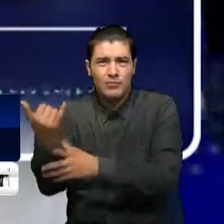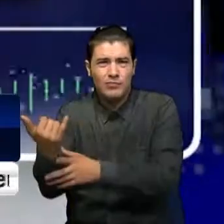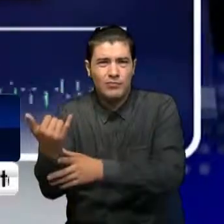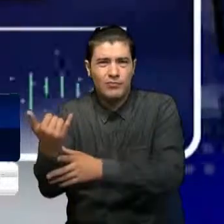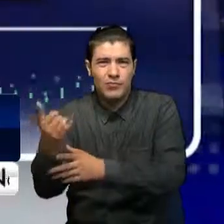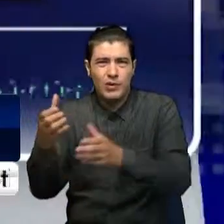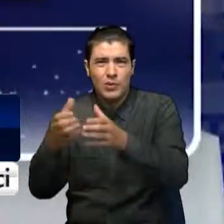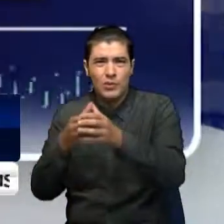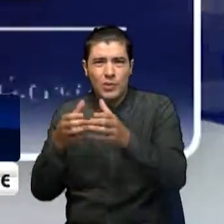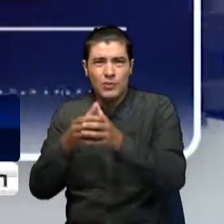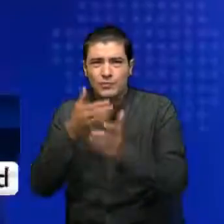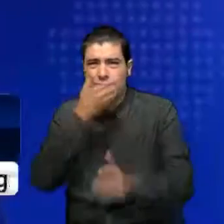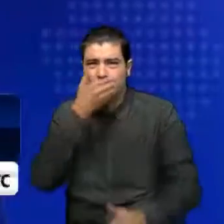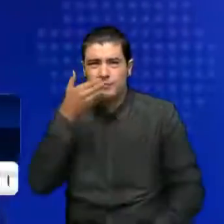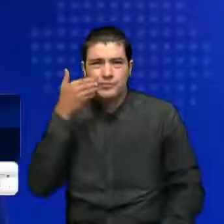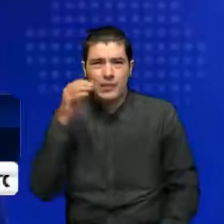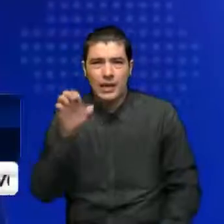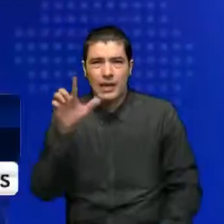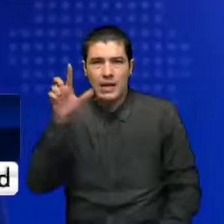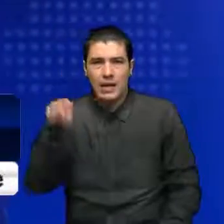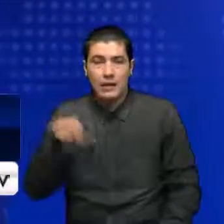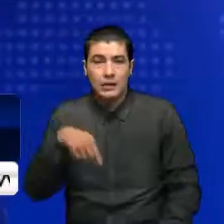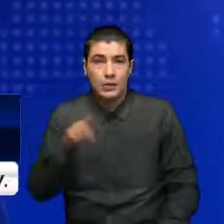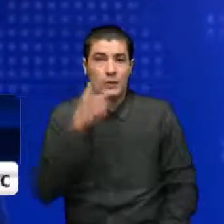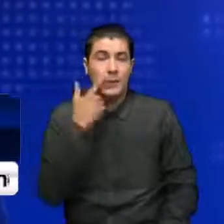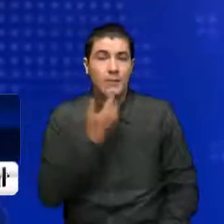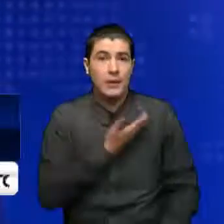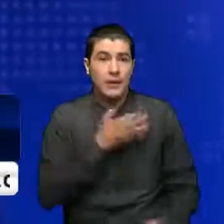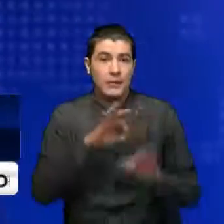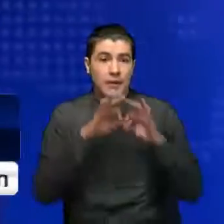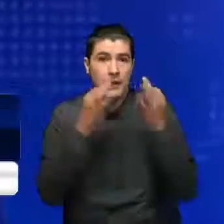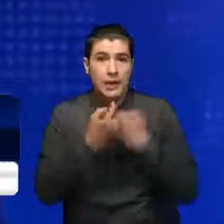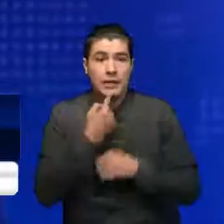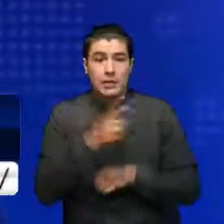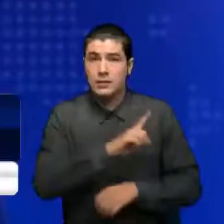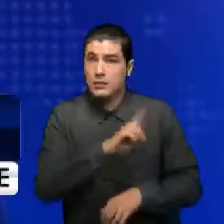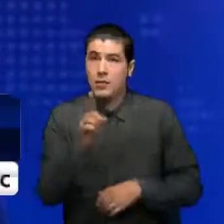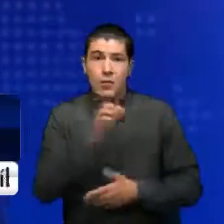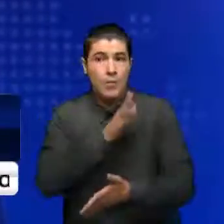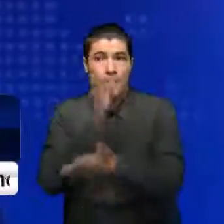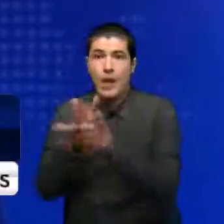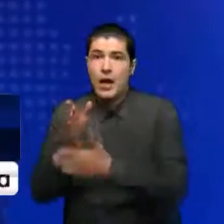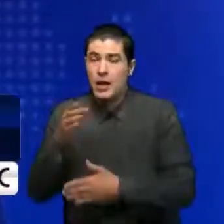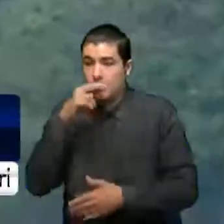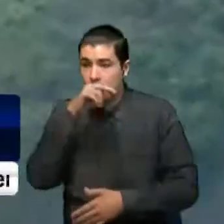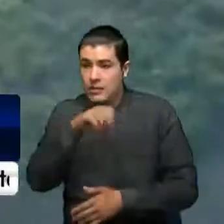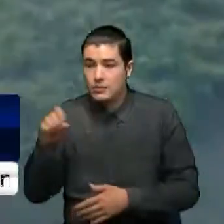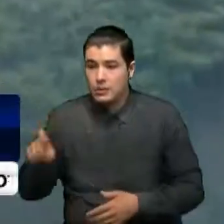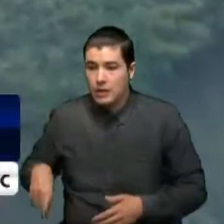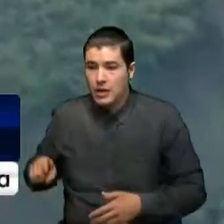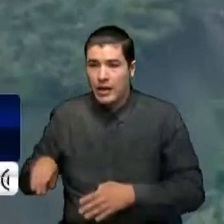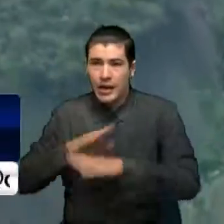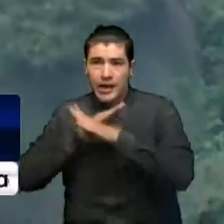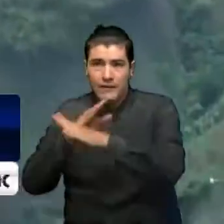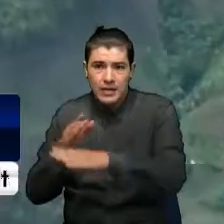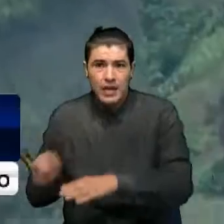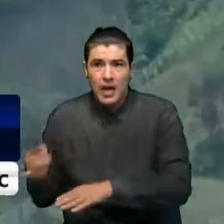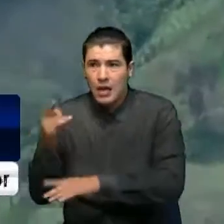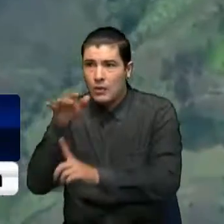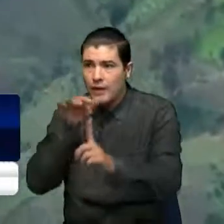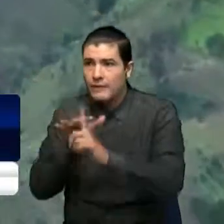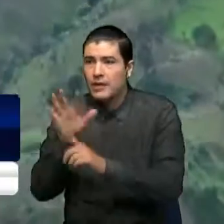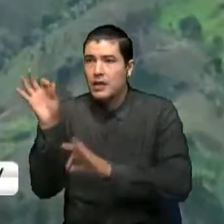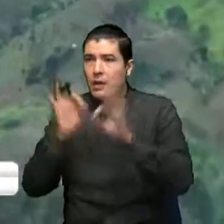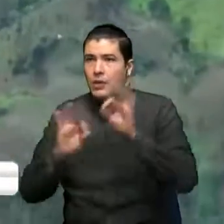miembros de la guerrilla de la ln los padres han manifestado que no enviarán a los niños a la escuela para evitar que puedan ser víctimas de las alteraciones de orden